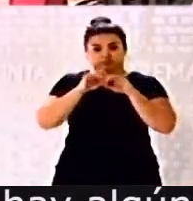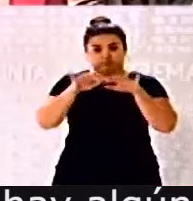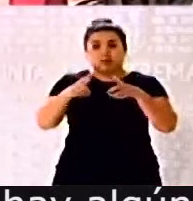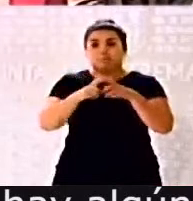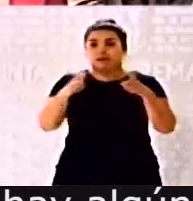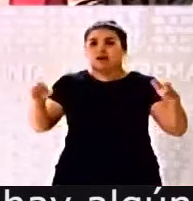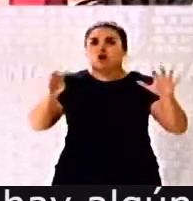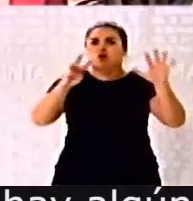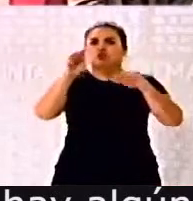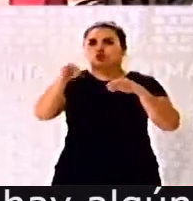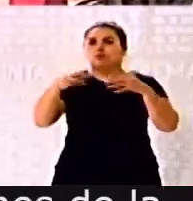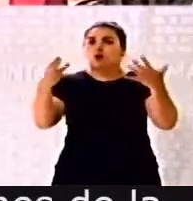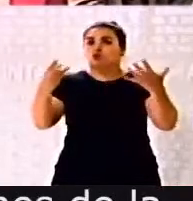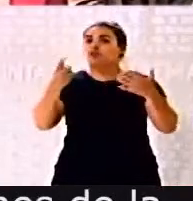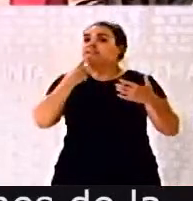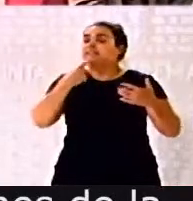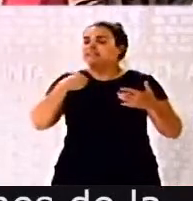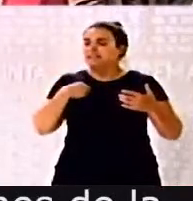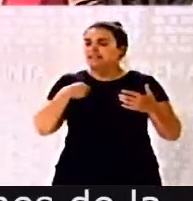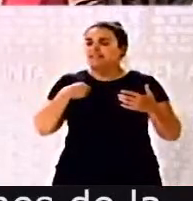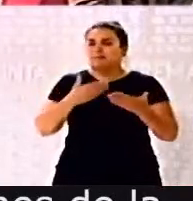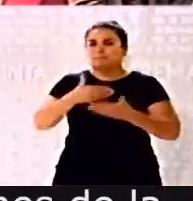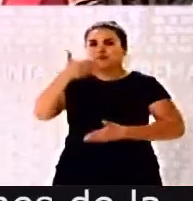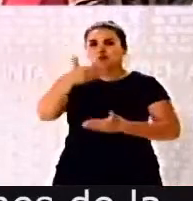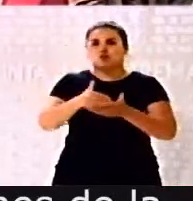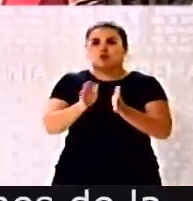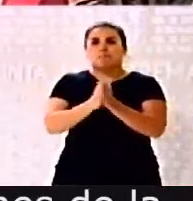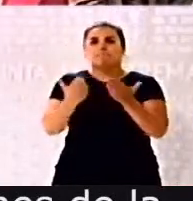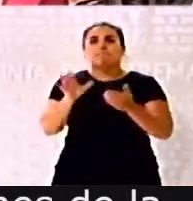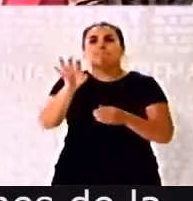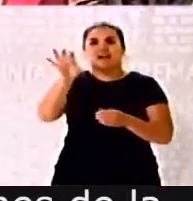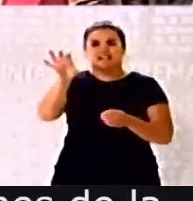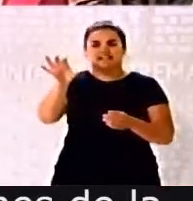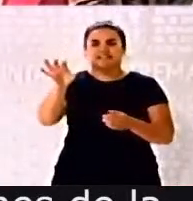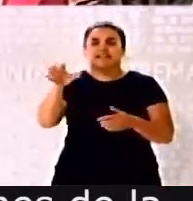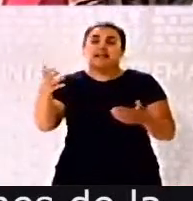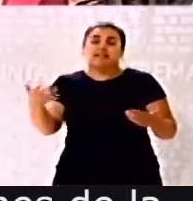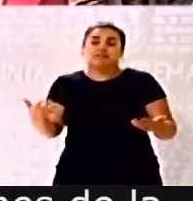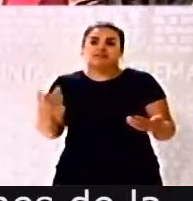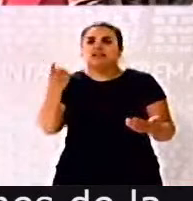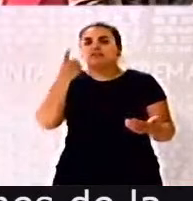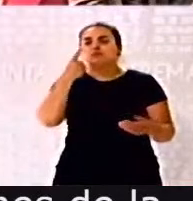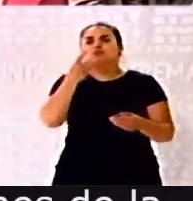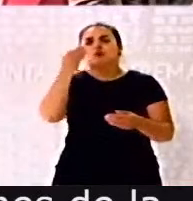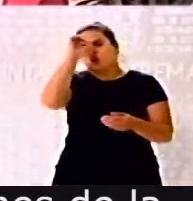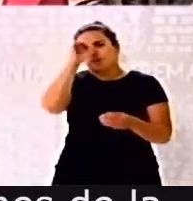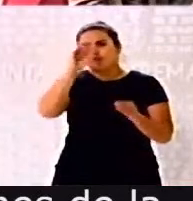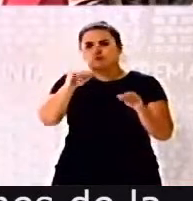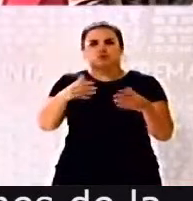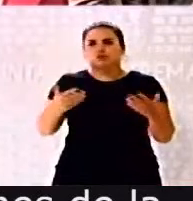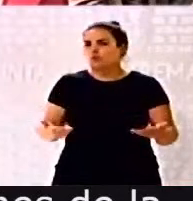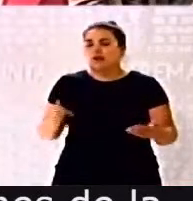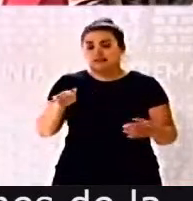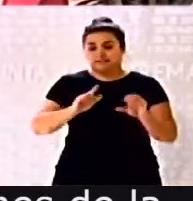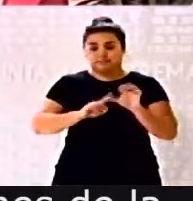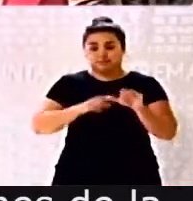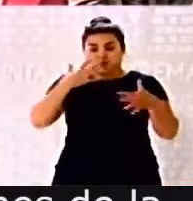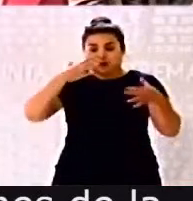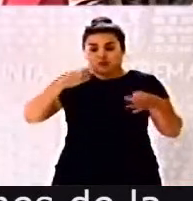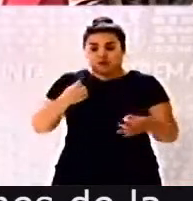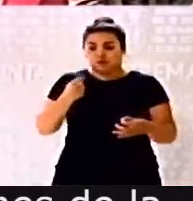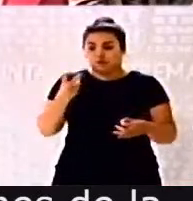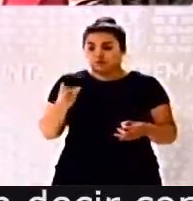un 8,8 según informaciones del país, pues ¿qué tiene que decir con respecto a esto? Aquí en Extremadura creo que la cifra